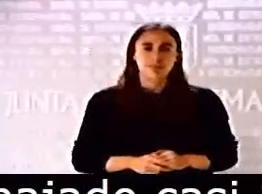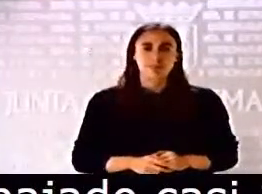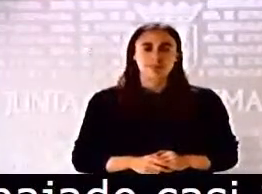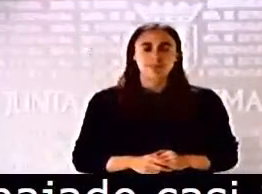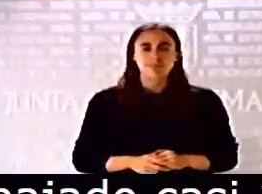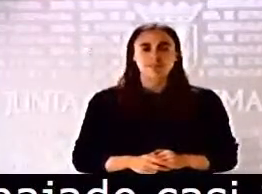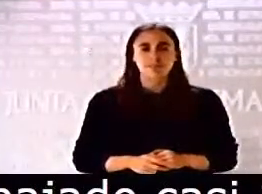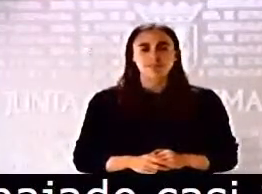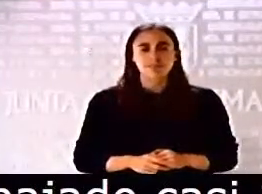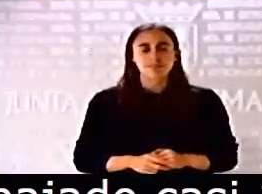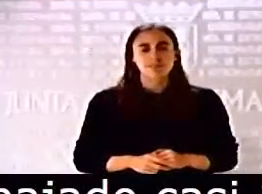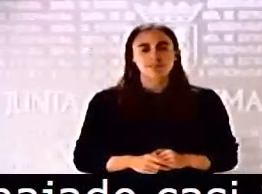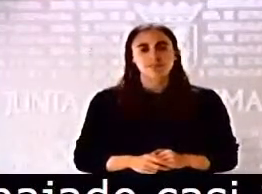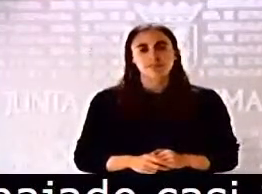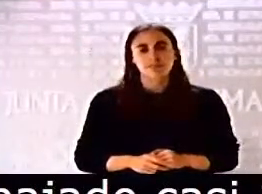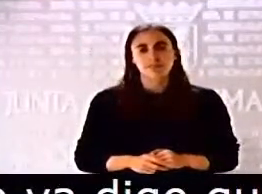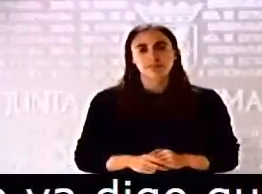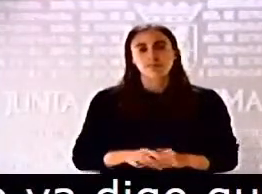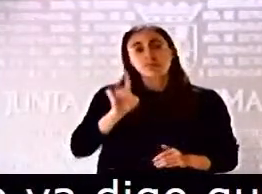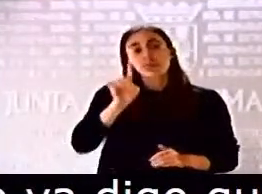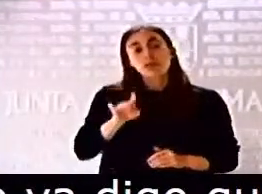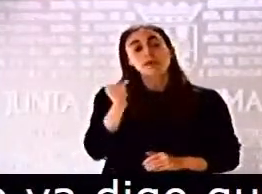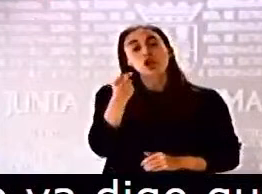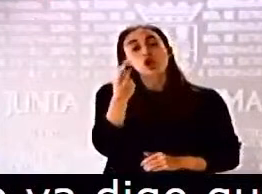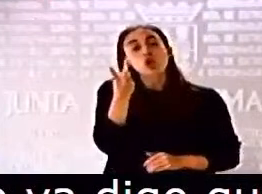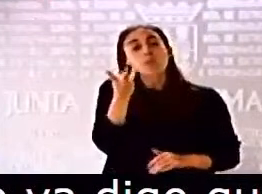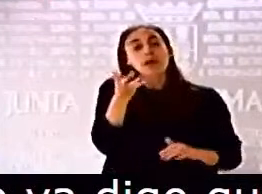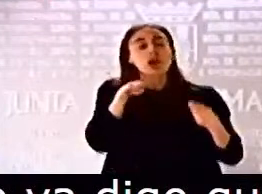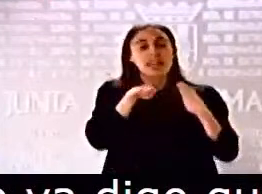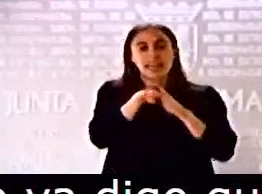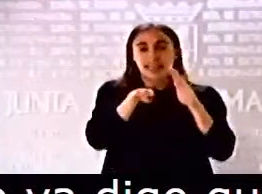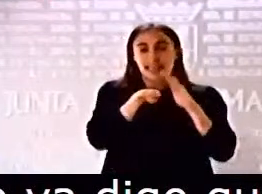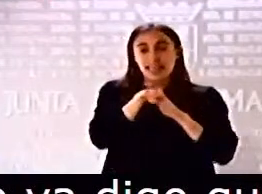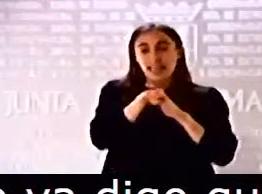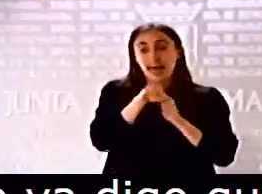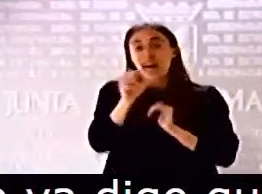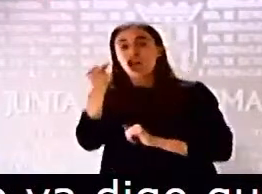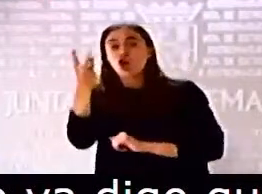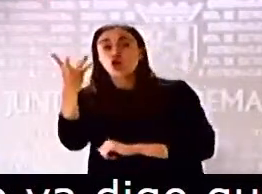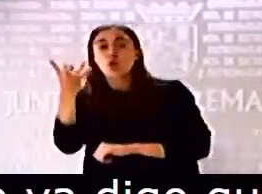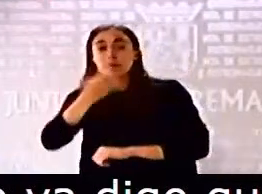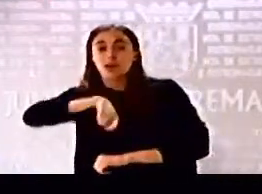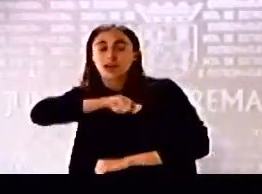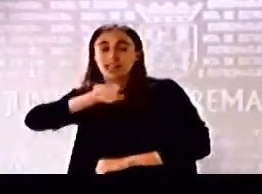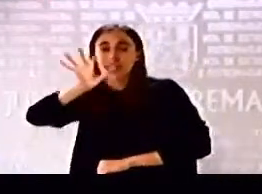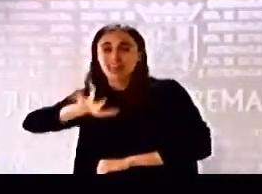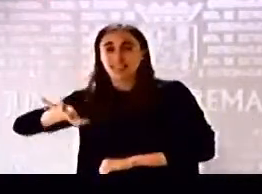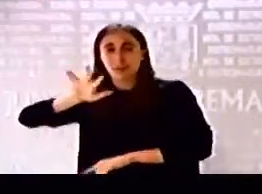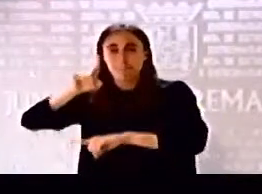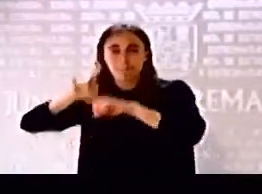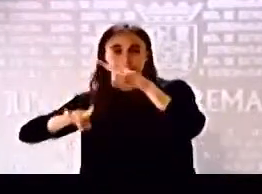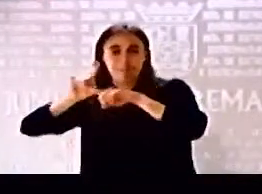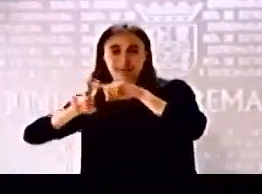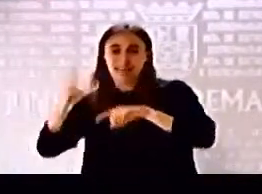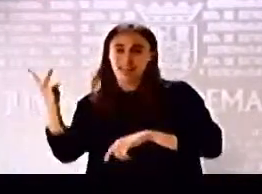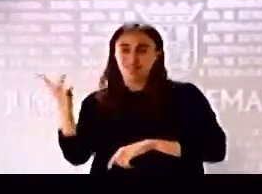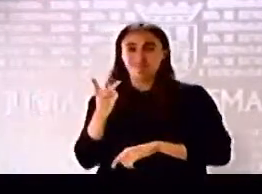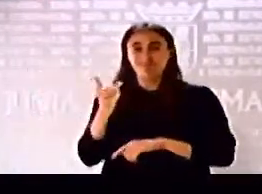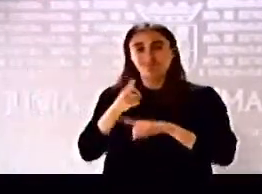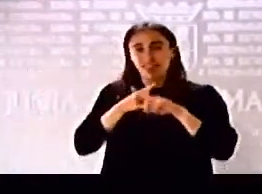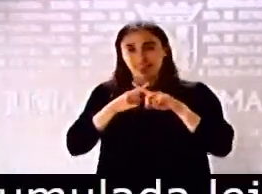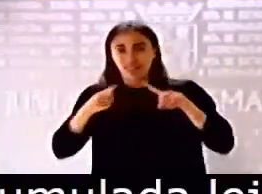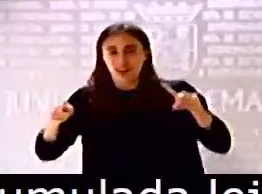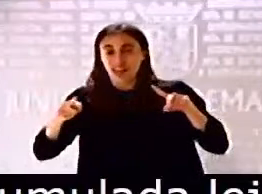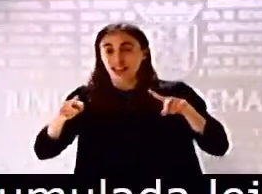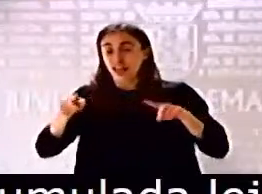Estamos, además, con estas cifras de incidencia lejos de la media española. La media española se